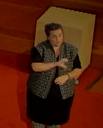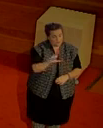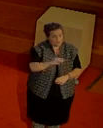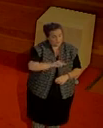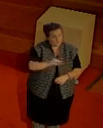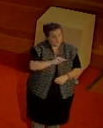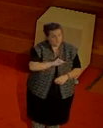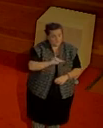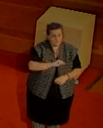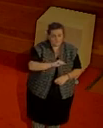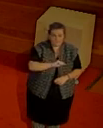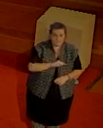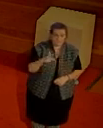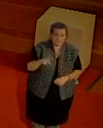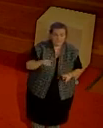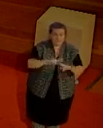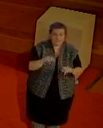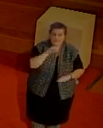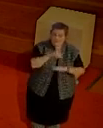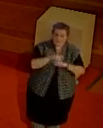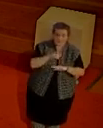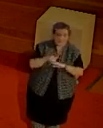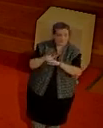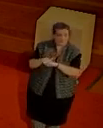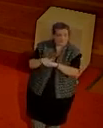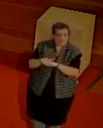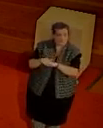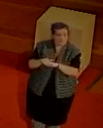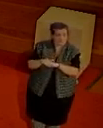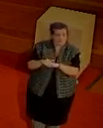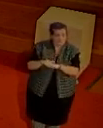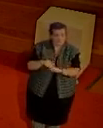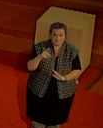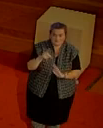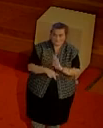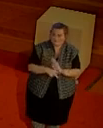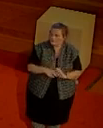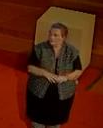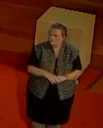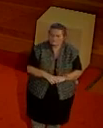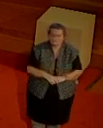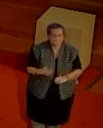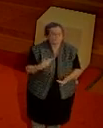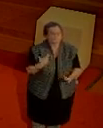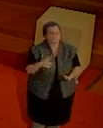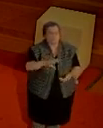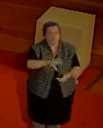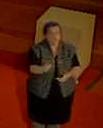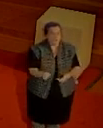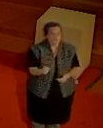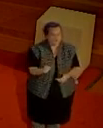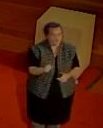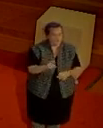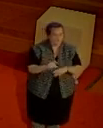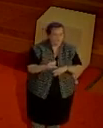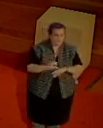morales y las del derecho internacional y las del derecho internacional humanitario nuestras relaciones con nuestros socios en áfrica subsahariana